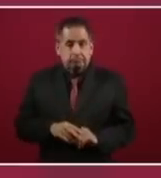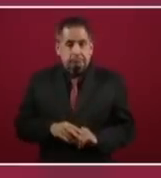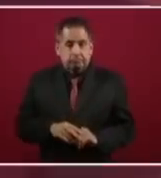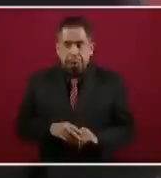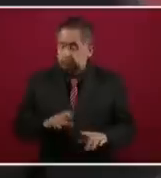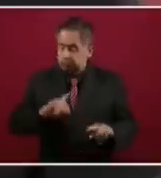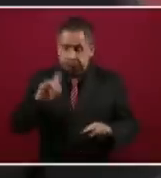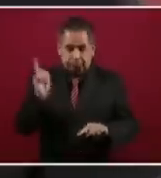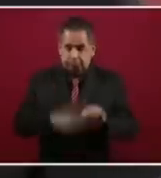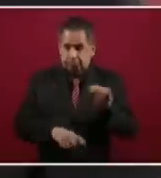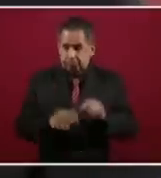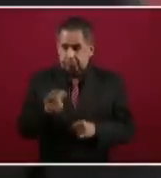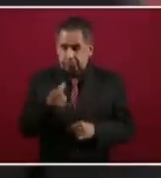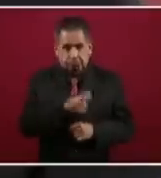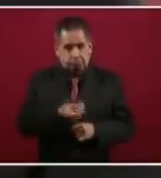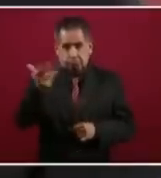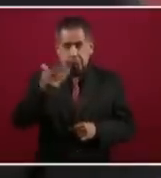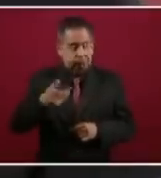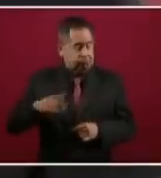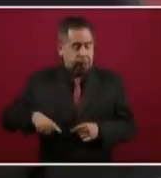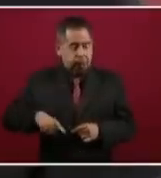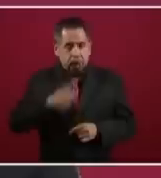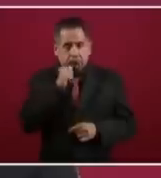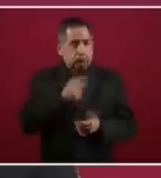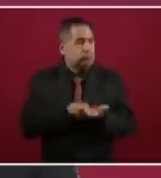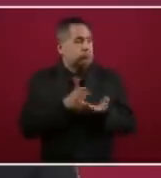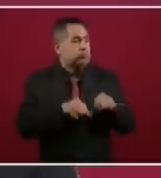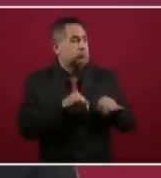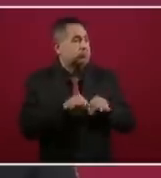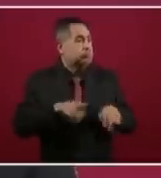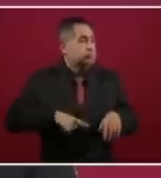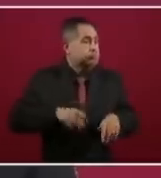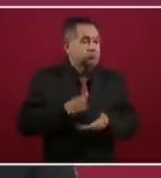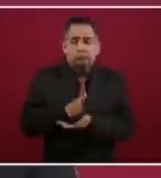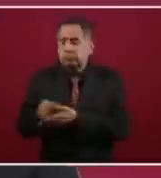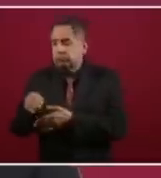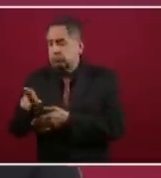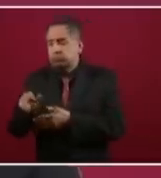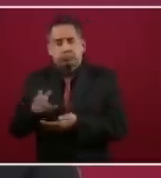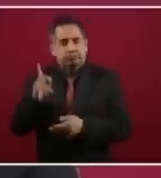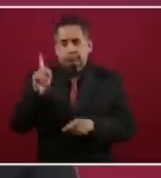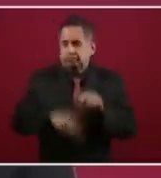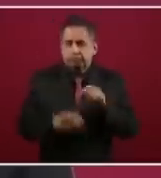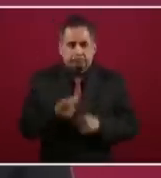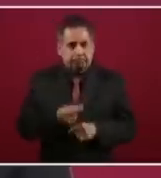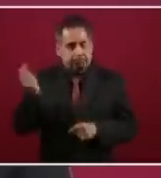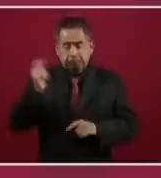va a ser despedido del gobierno. Y no solo eso,